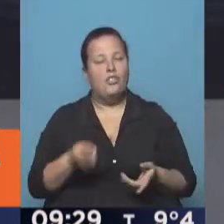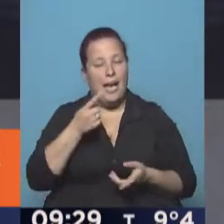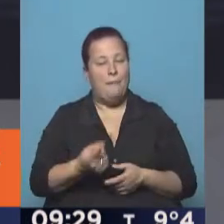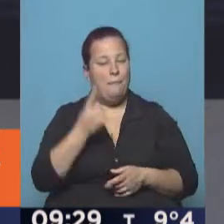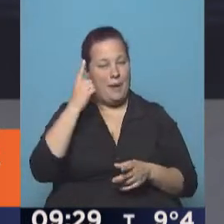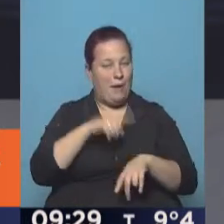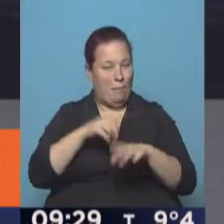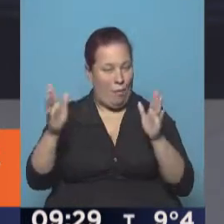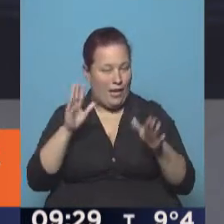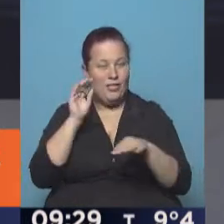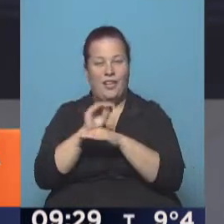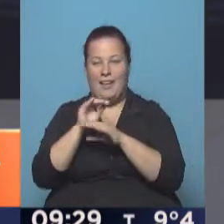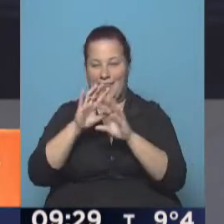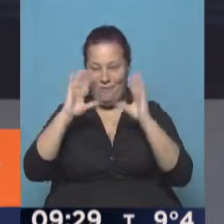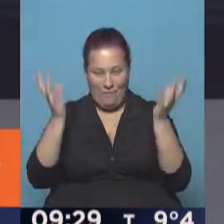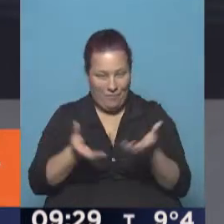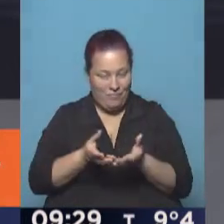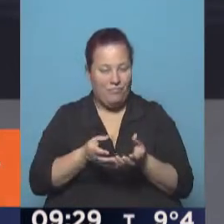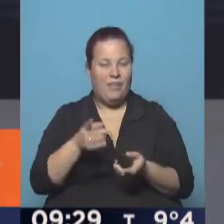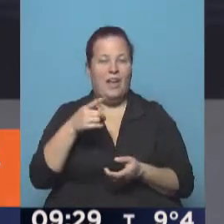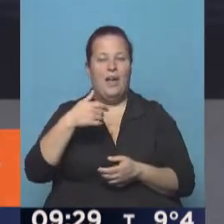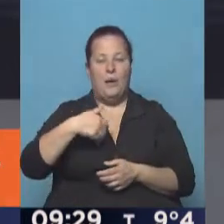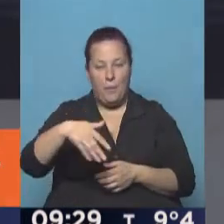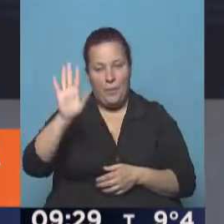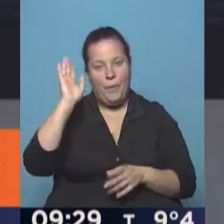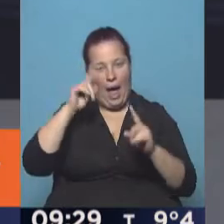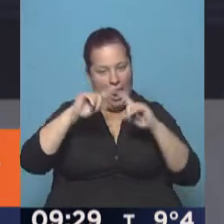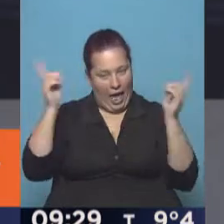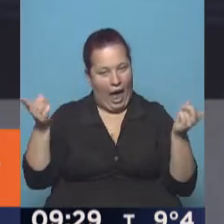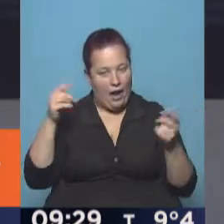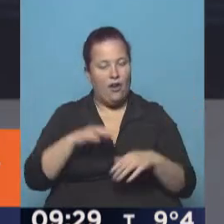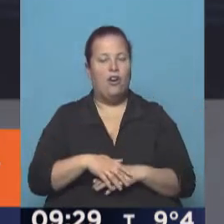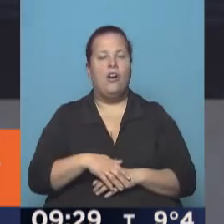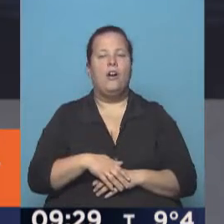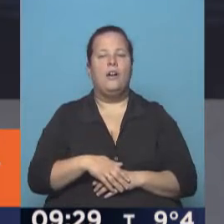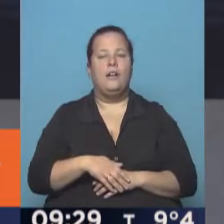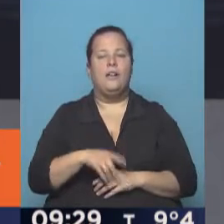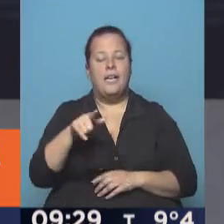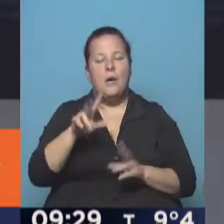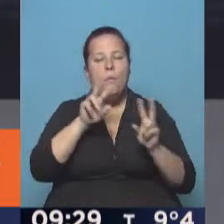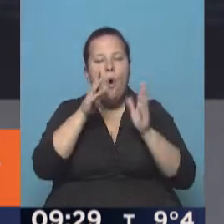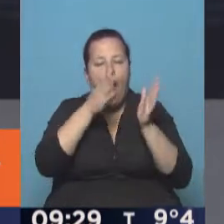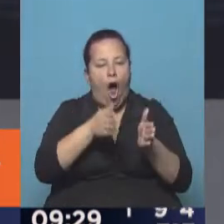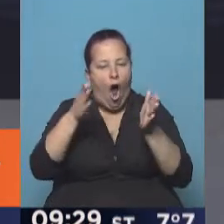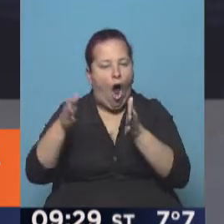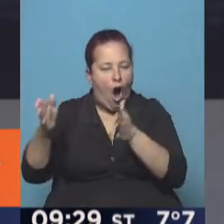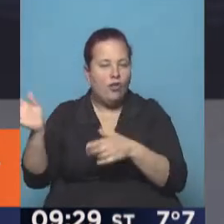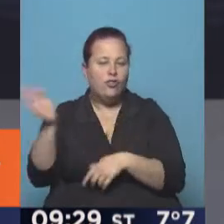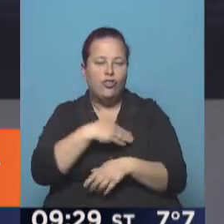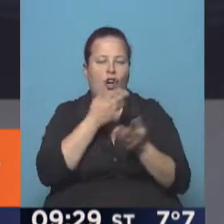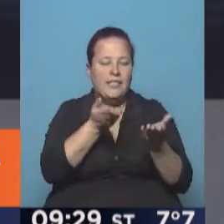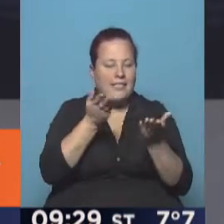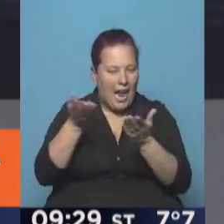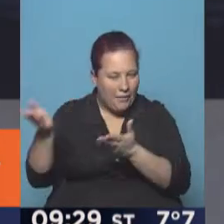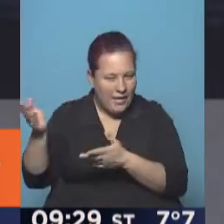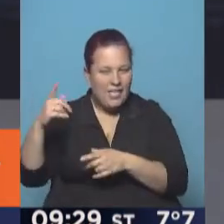primera etapa de la cobertura universal, que va a llevar bastante tiempo, va a ser el ordenamiento de todos los servicios